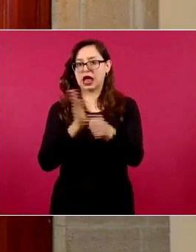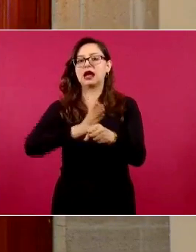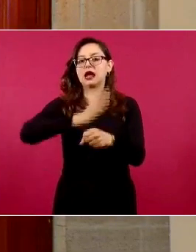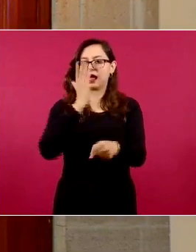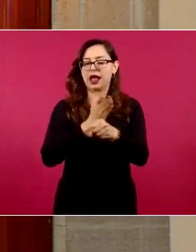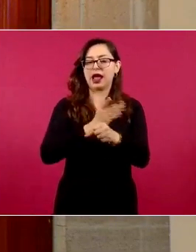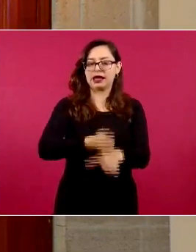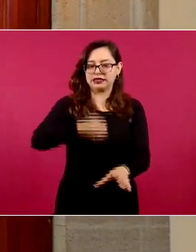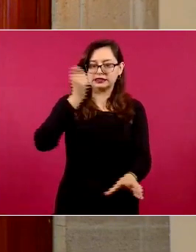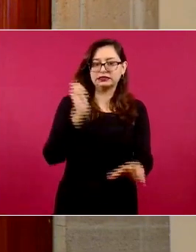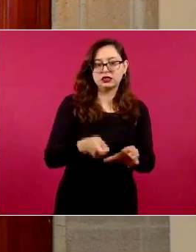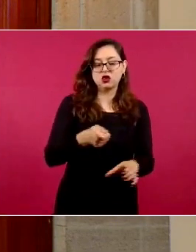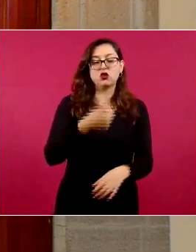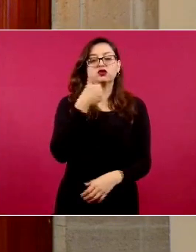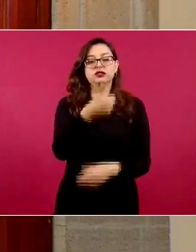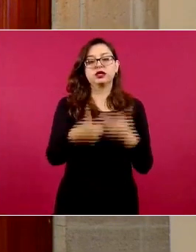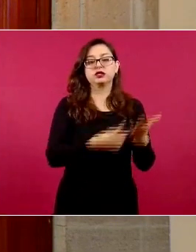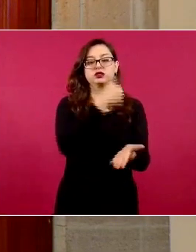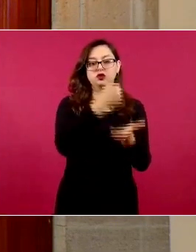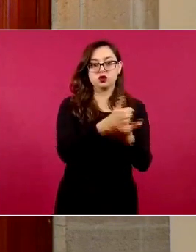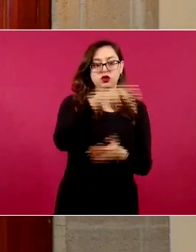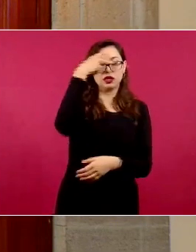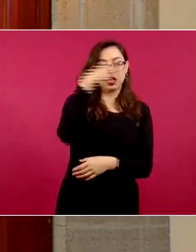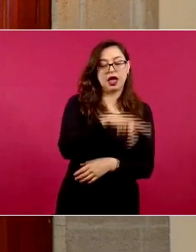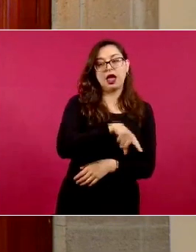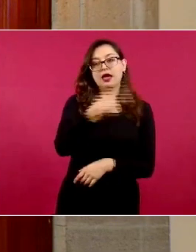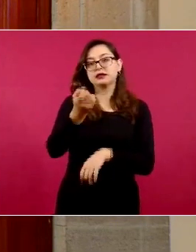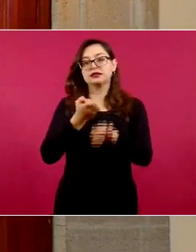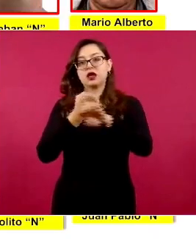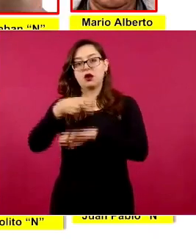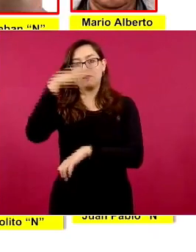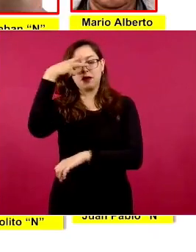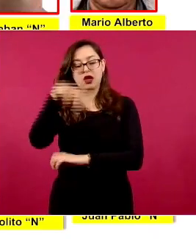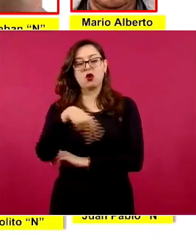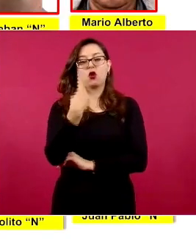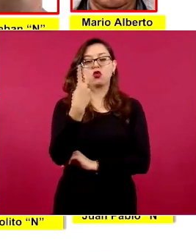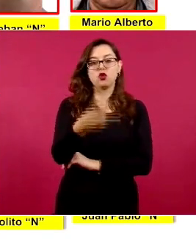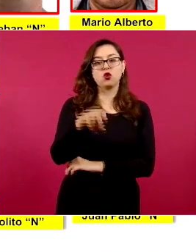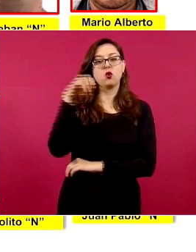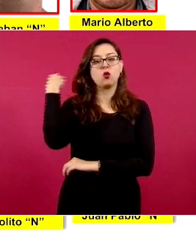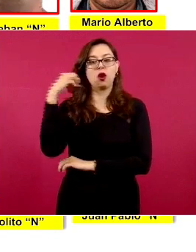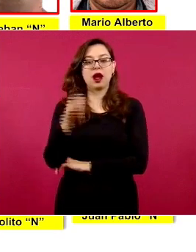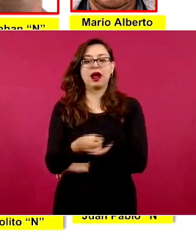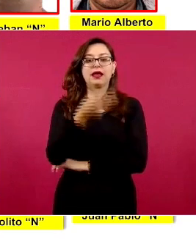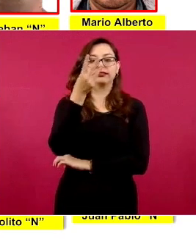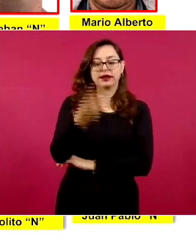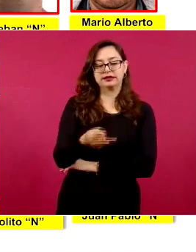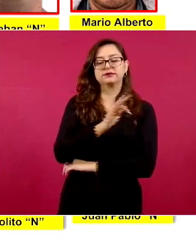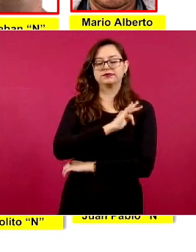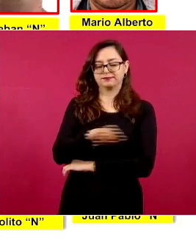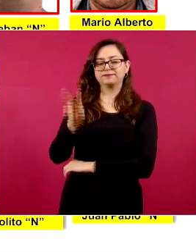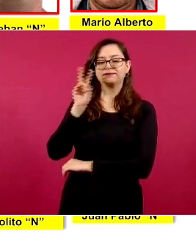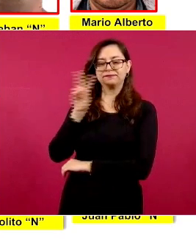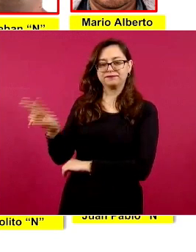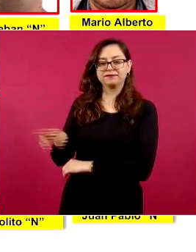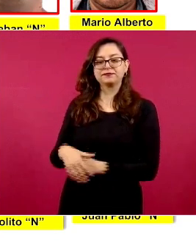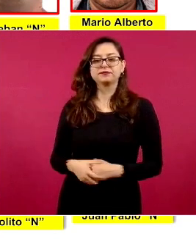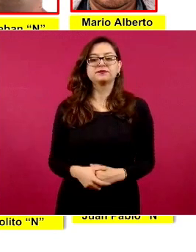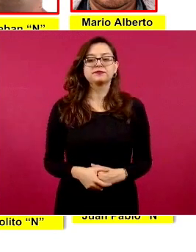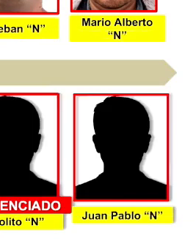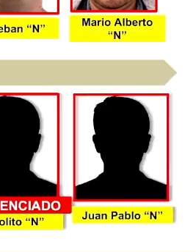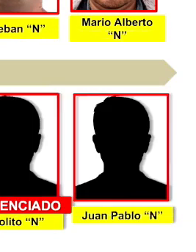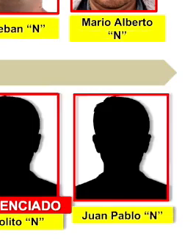2 sentencias, en el Estado de México 2, en Oaxaca 3 con 2 sentenciados, en Michoacán 4 con